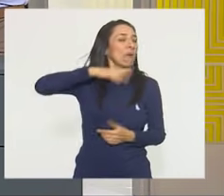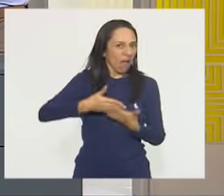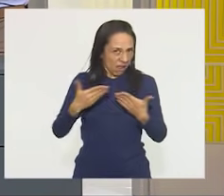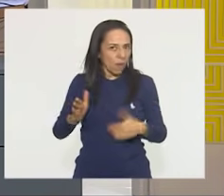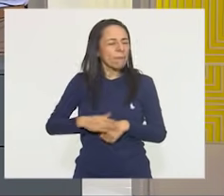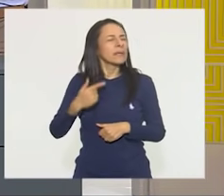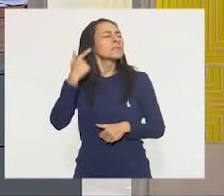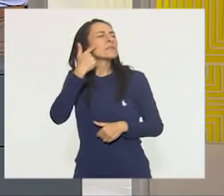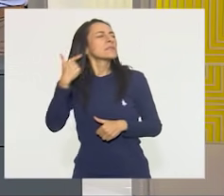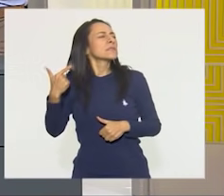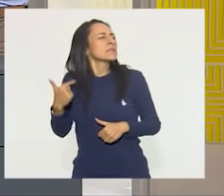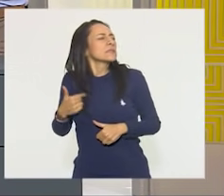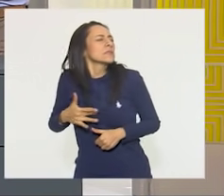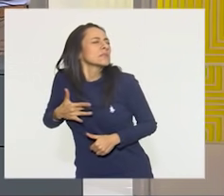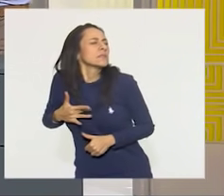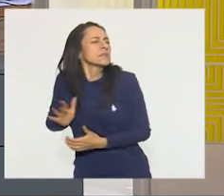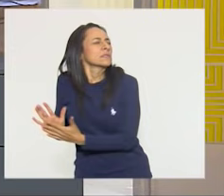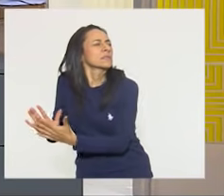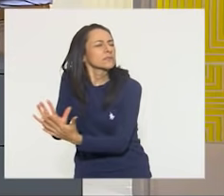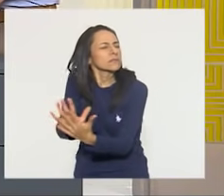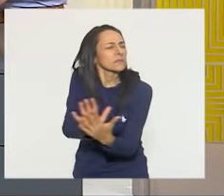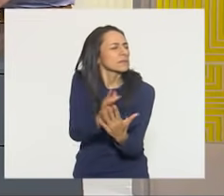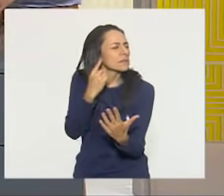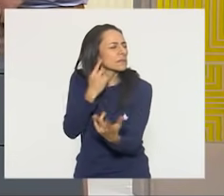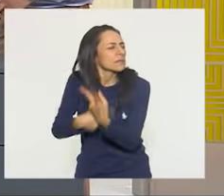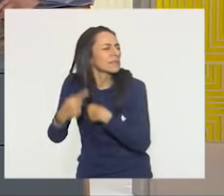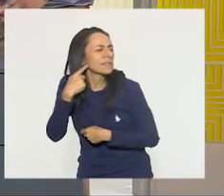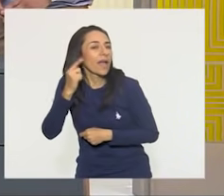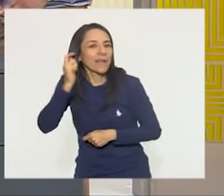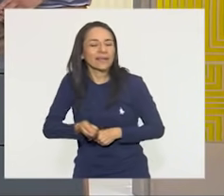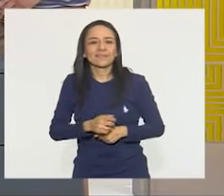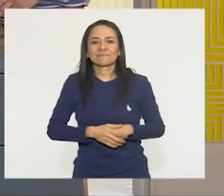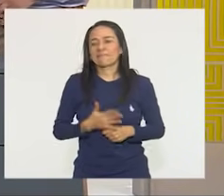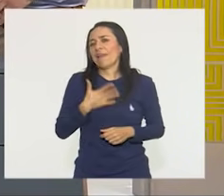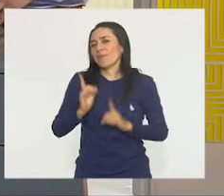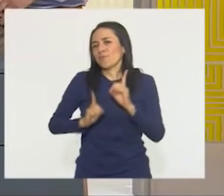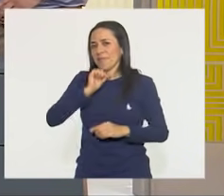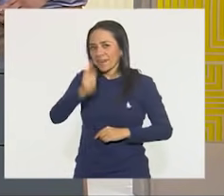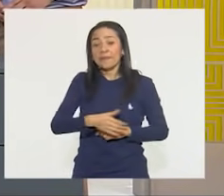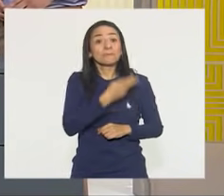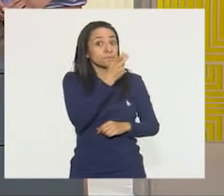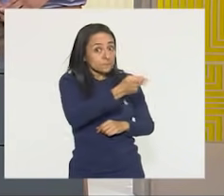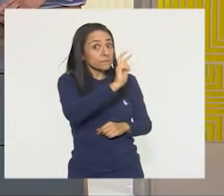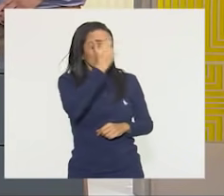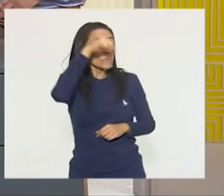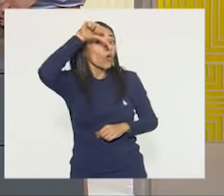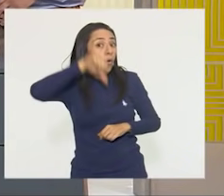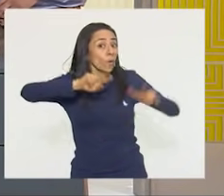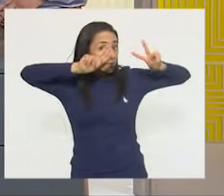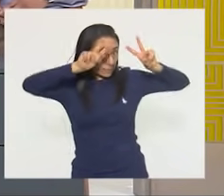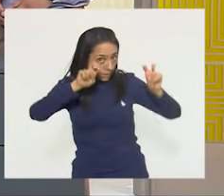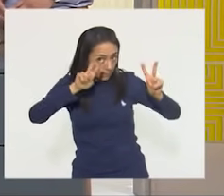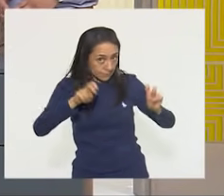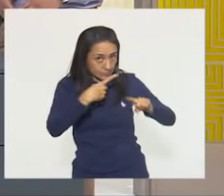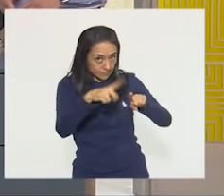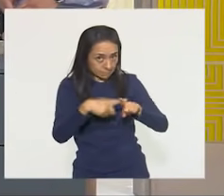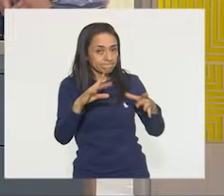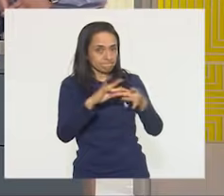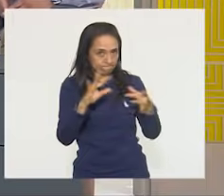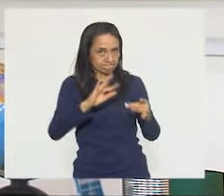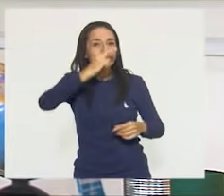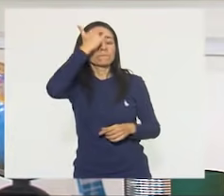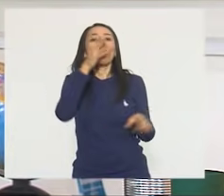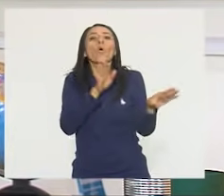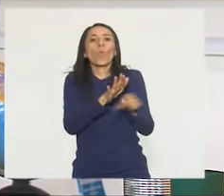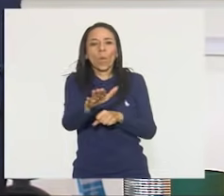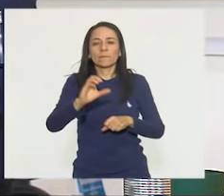Bueno, para recordar, hay que recordar los temas que se trabajaron el día de hoy. Recordemos que hay sonidos